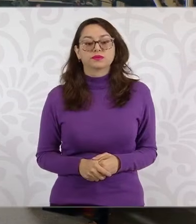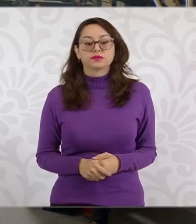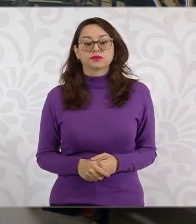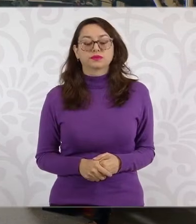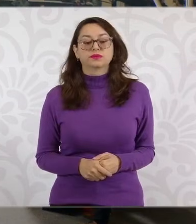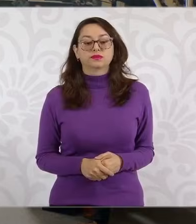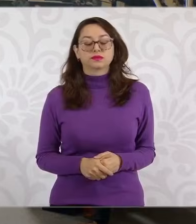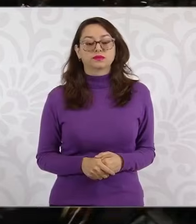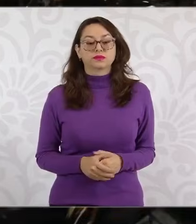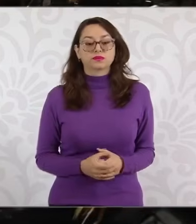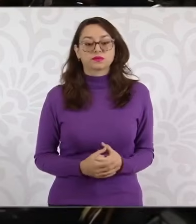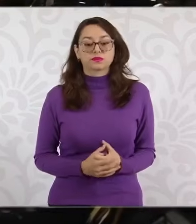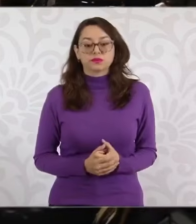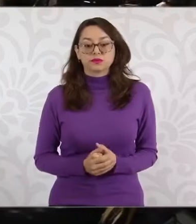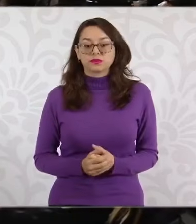lado.